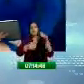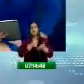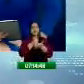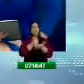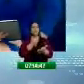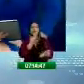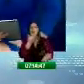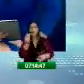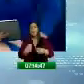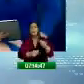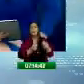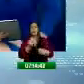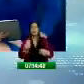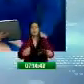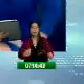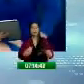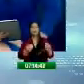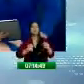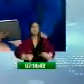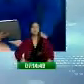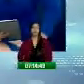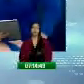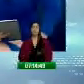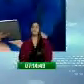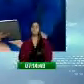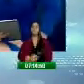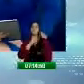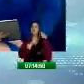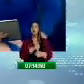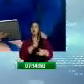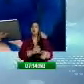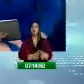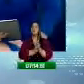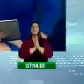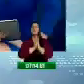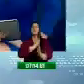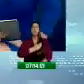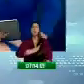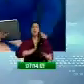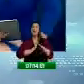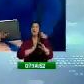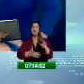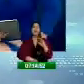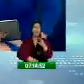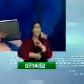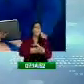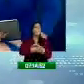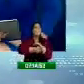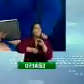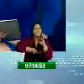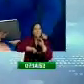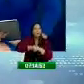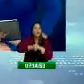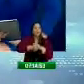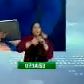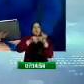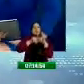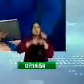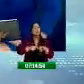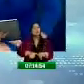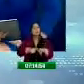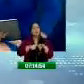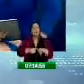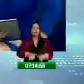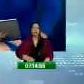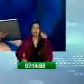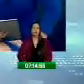del virus. Por eso pedimos la participación de la ciudadanía a permanecer fiscal. Esto es debido al incremento de casos que